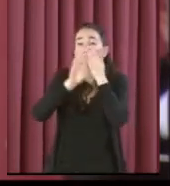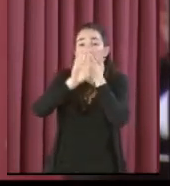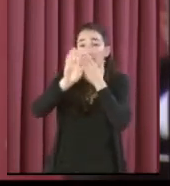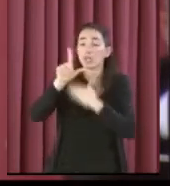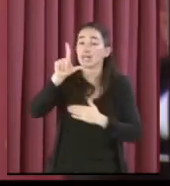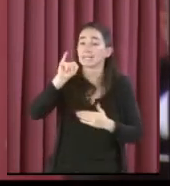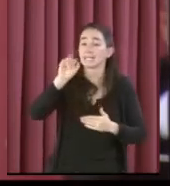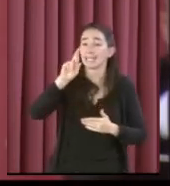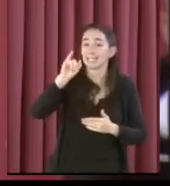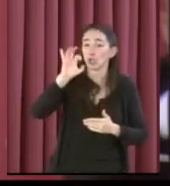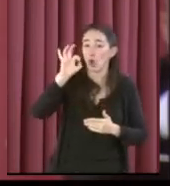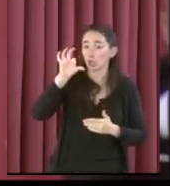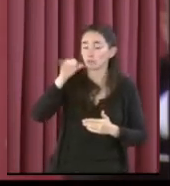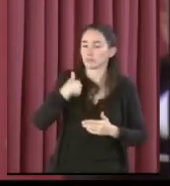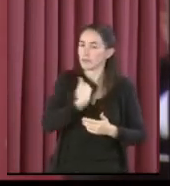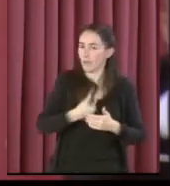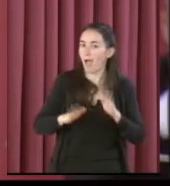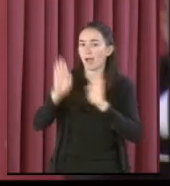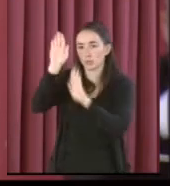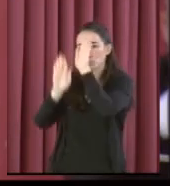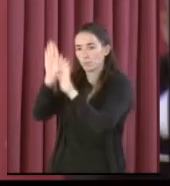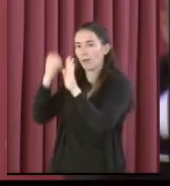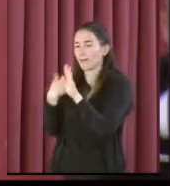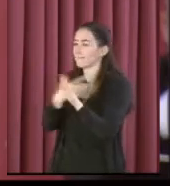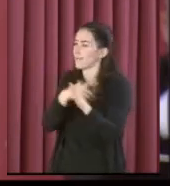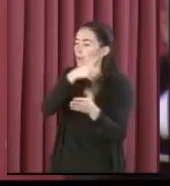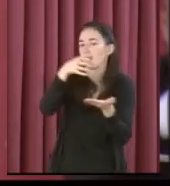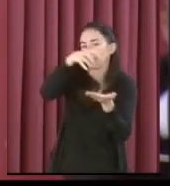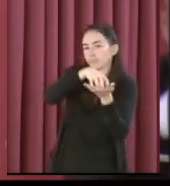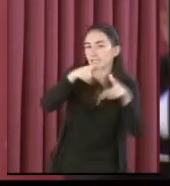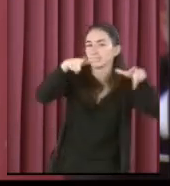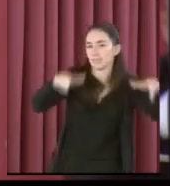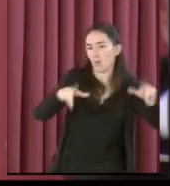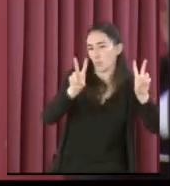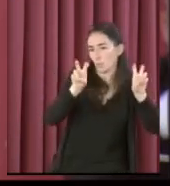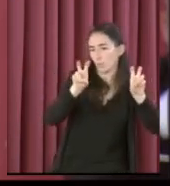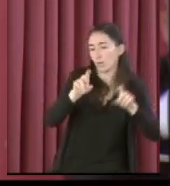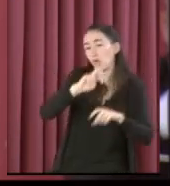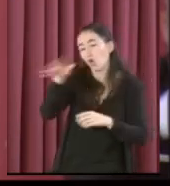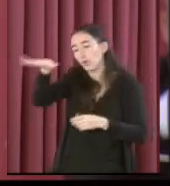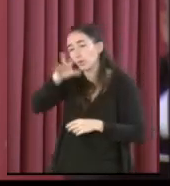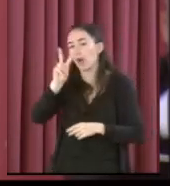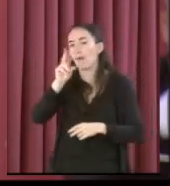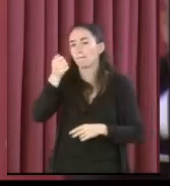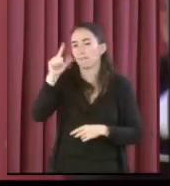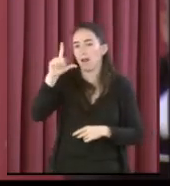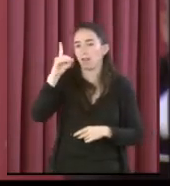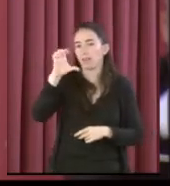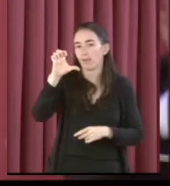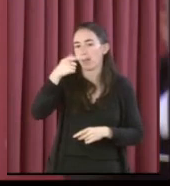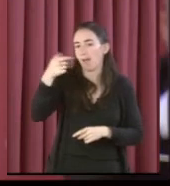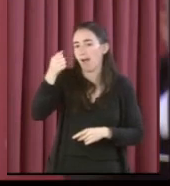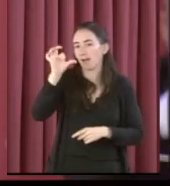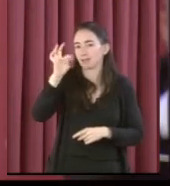Lirios, licitamos ya la adecuación de su nueva sede y que la Asociación de Vecinos de Valdegastea tendrá su sede en